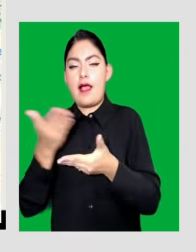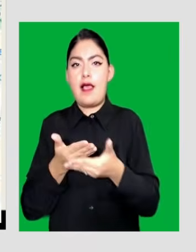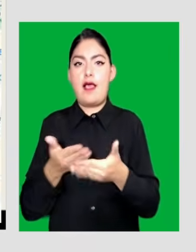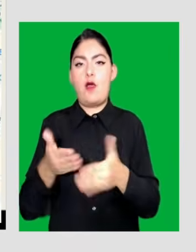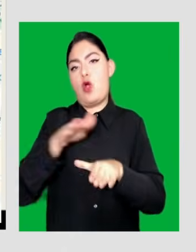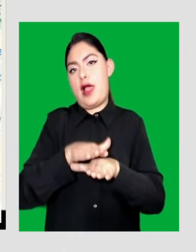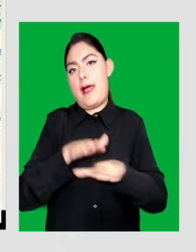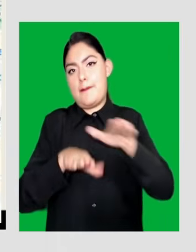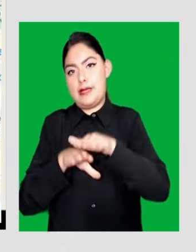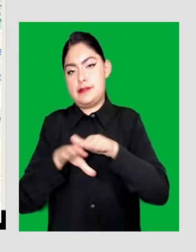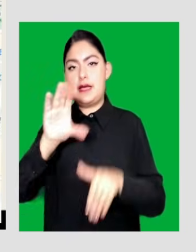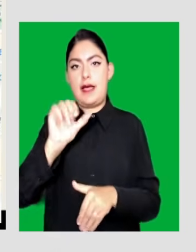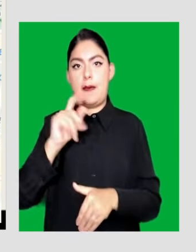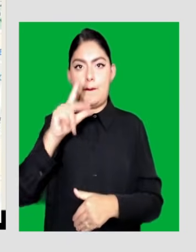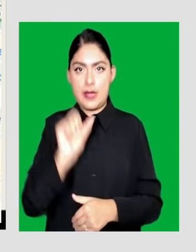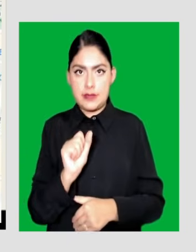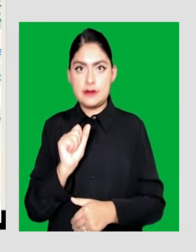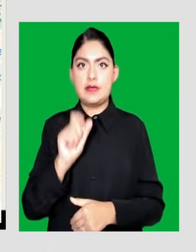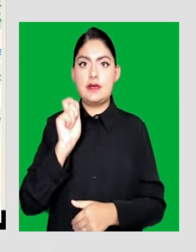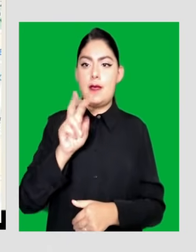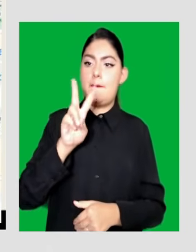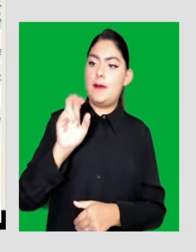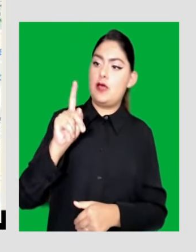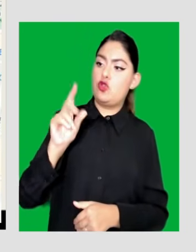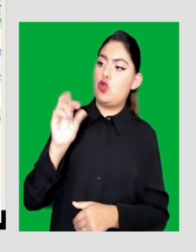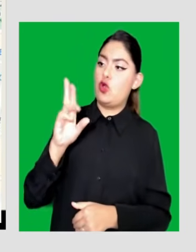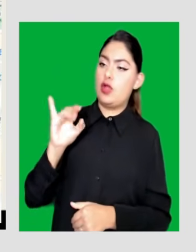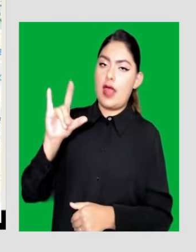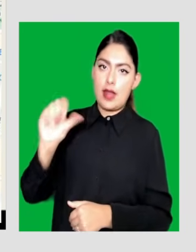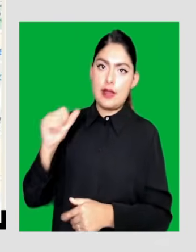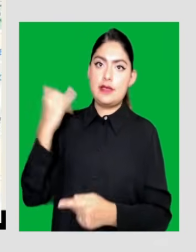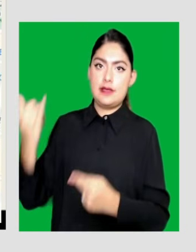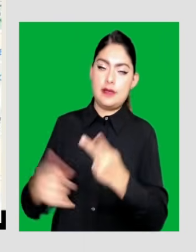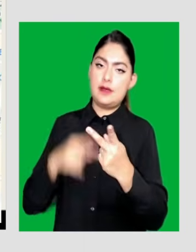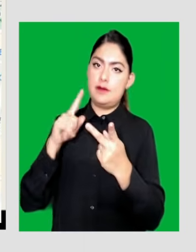a colocarlo en la carpeta que creamos.